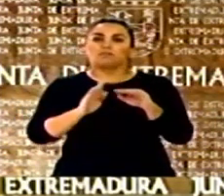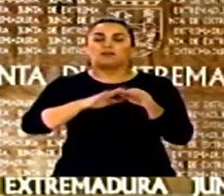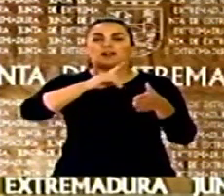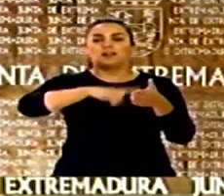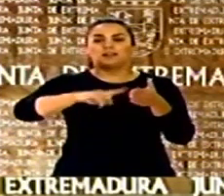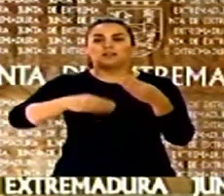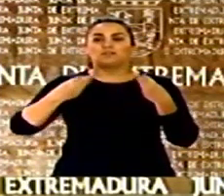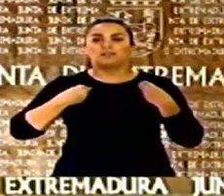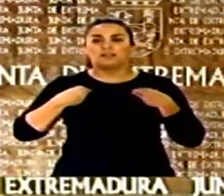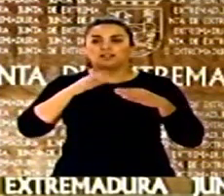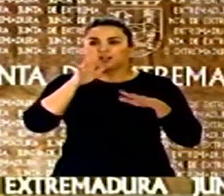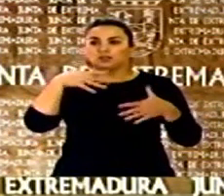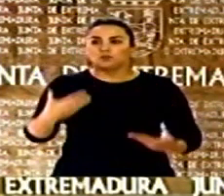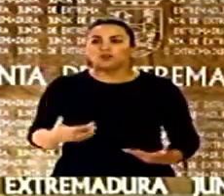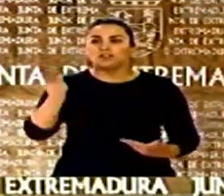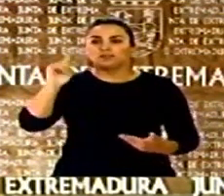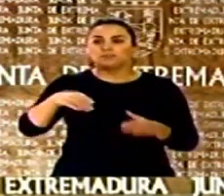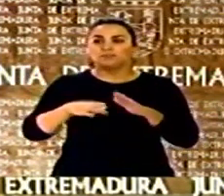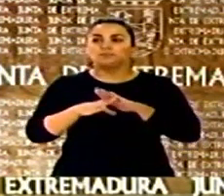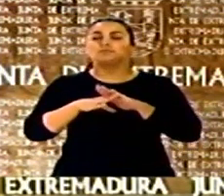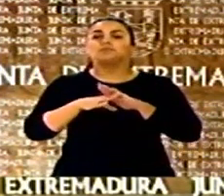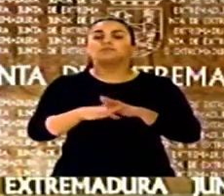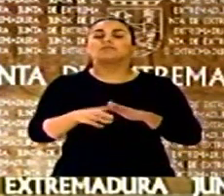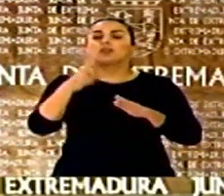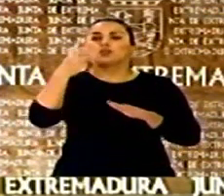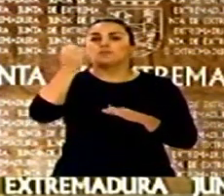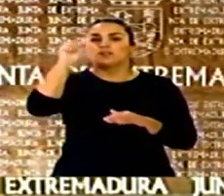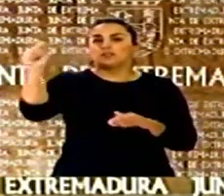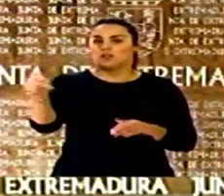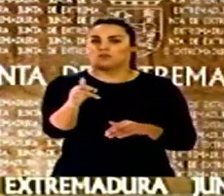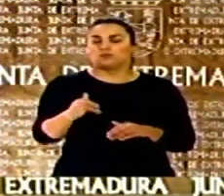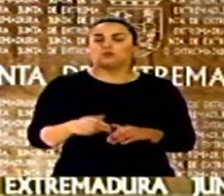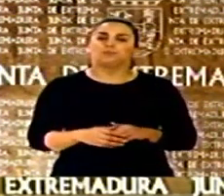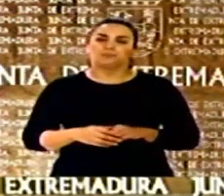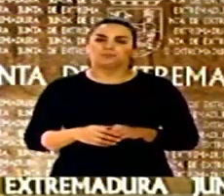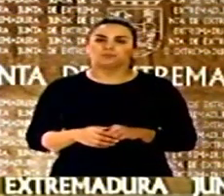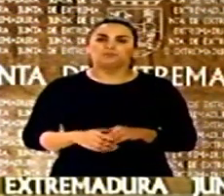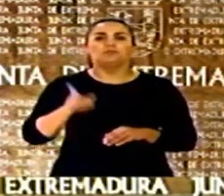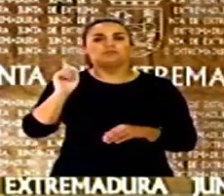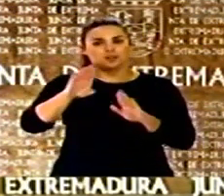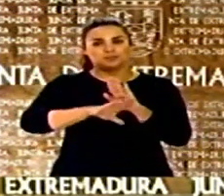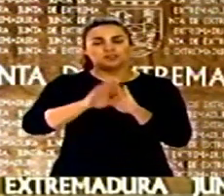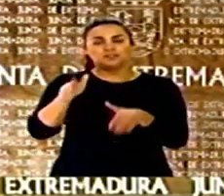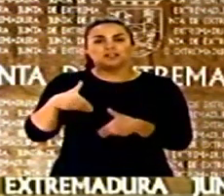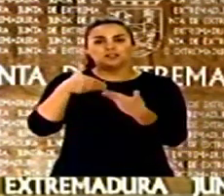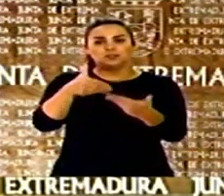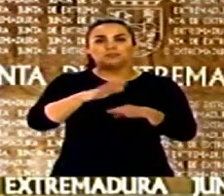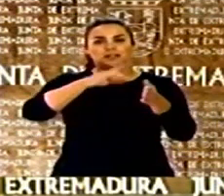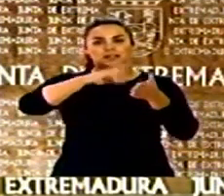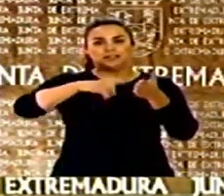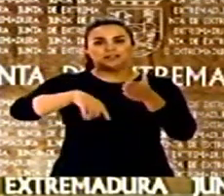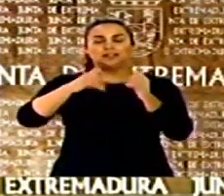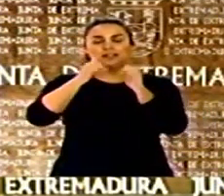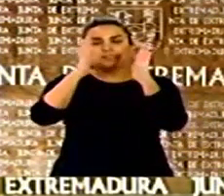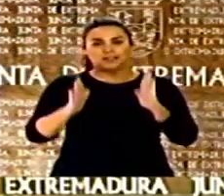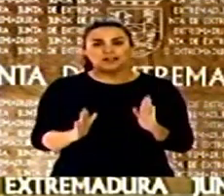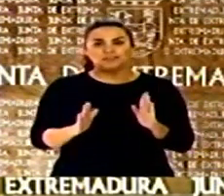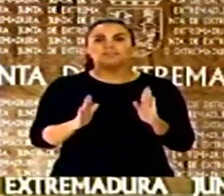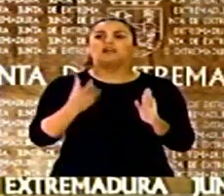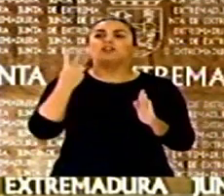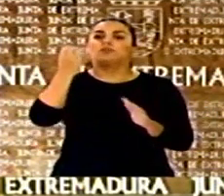de fomento de mejora de la eficiencia energética con 1 millón de euros, un programa de fomento de la conservación, la mejora de la seguridad y la utilización